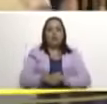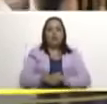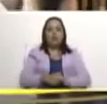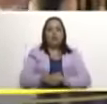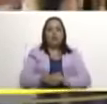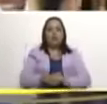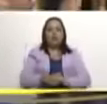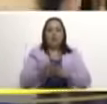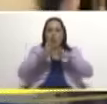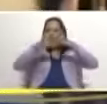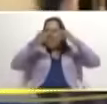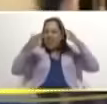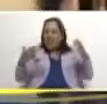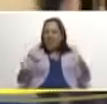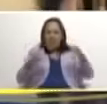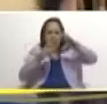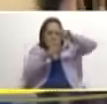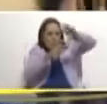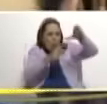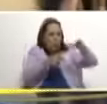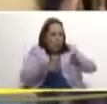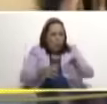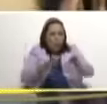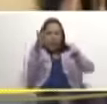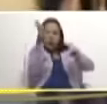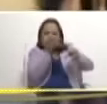Una inmensa geografía fuimos.